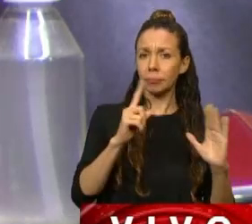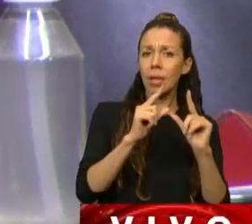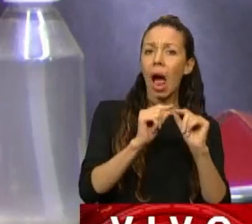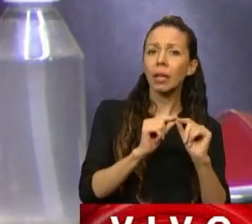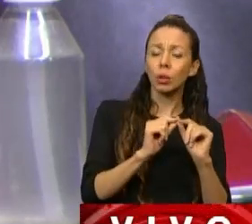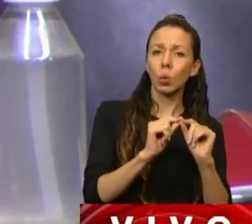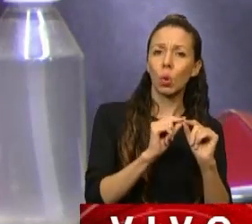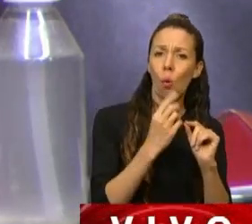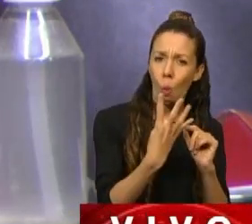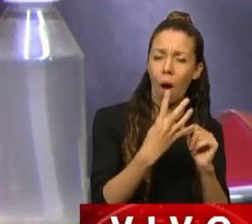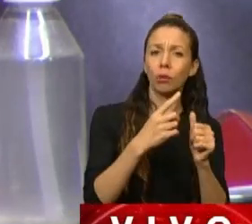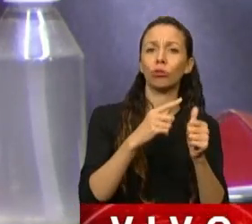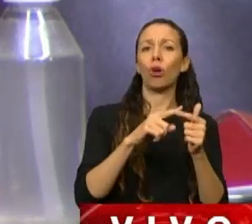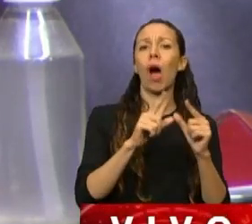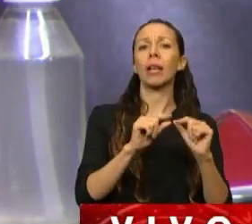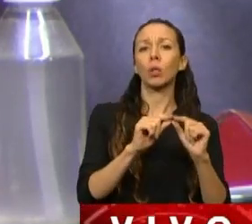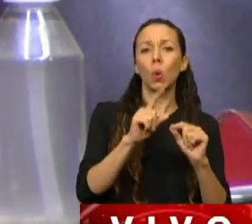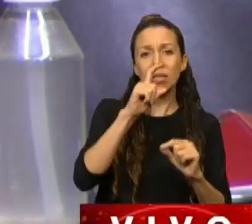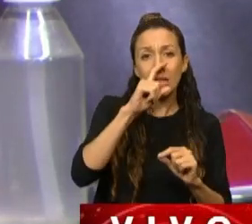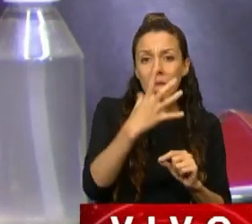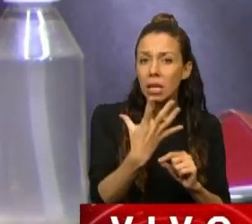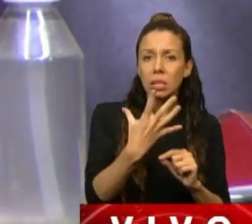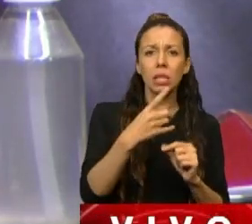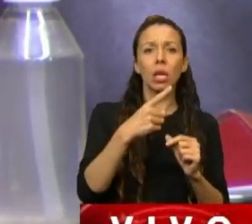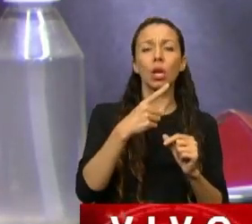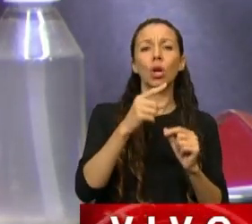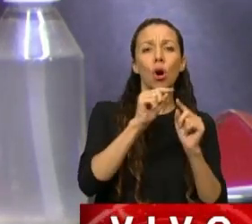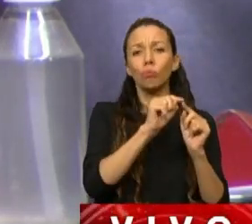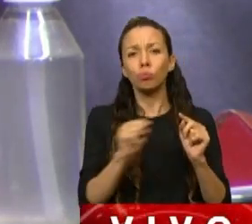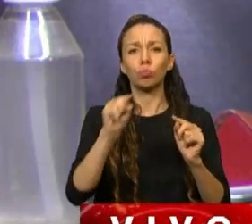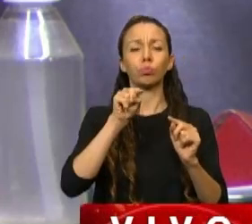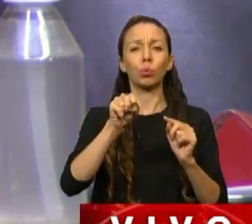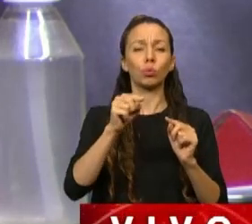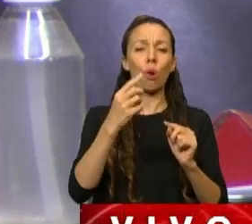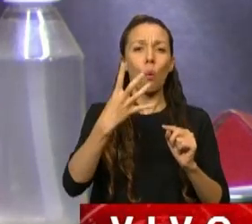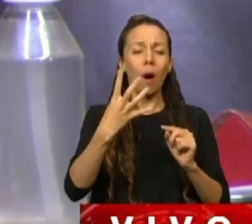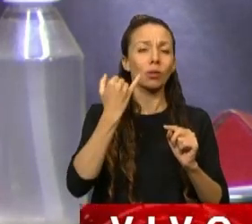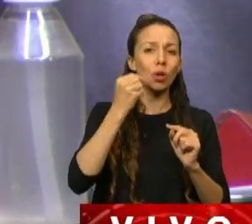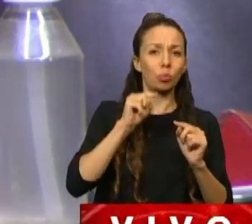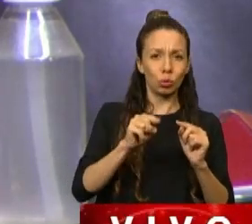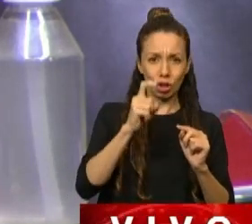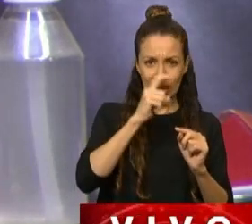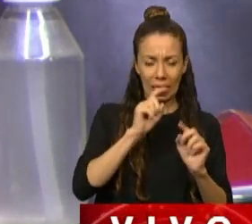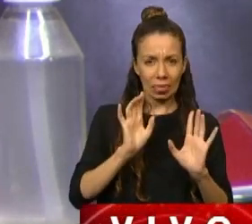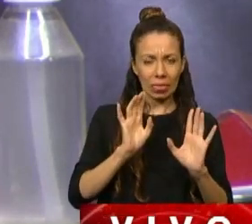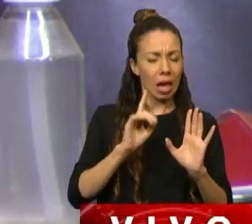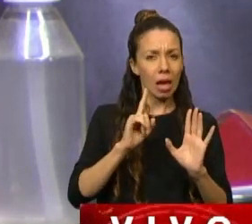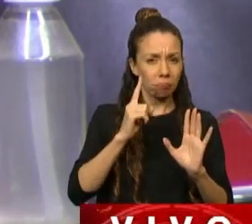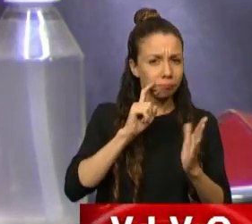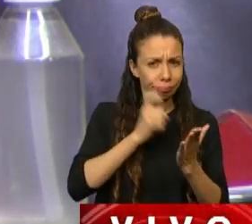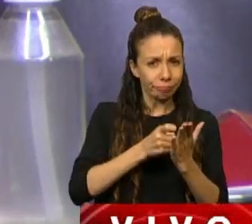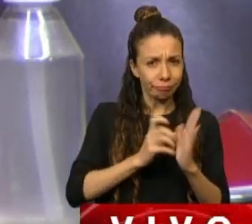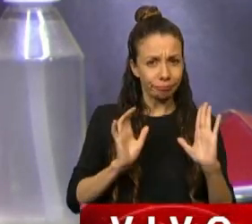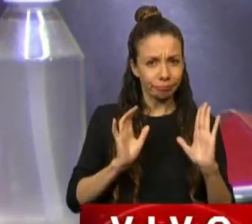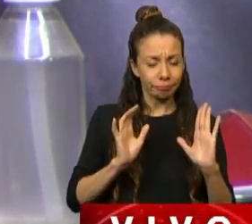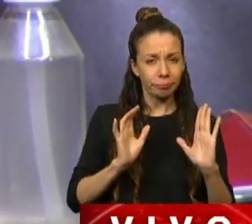cuarto ni en su artículo 75 inciso 4 inciso 7 tornándolo de esta